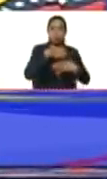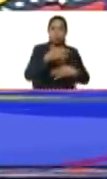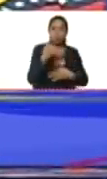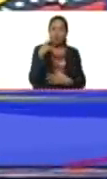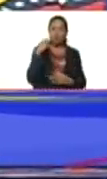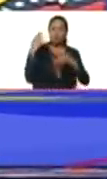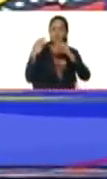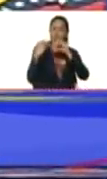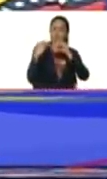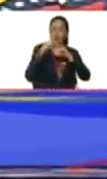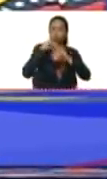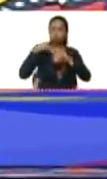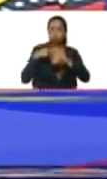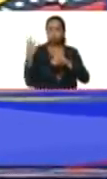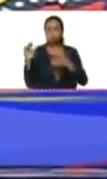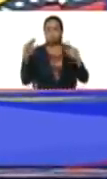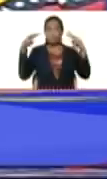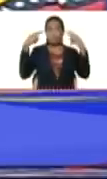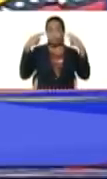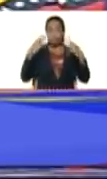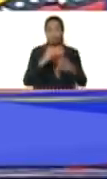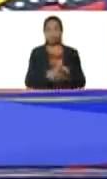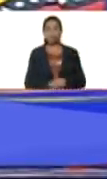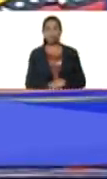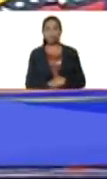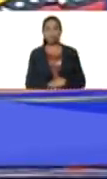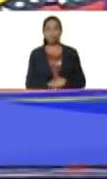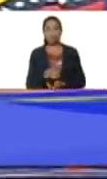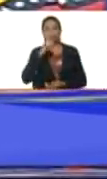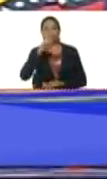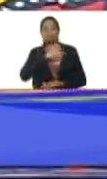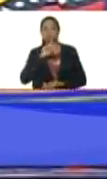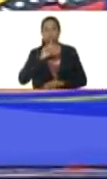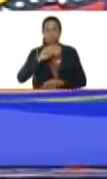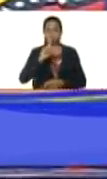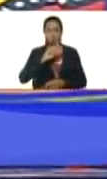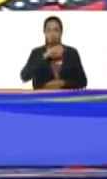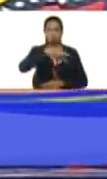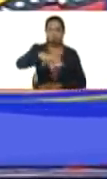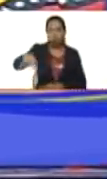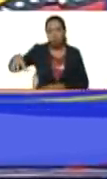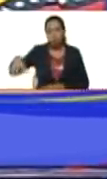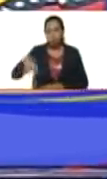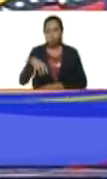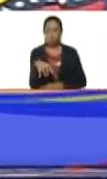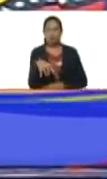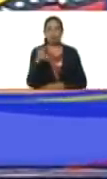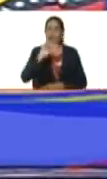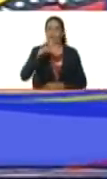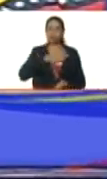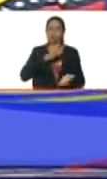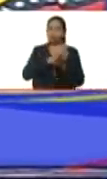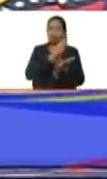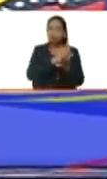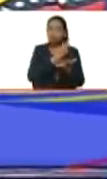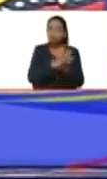interesantísimo, oído, no se pongan celosos en otros estados del país.